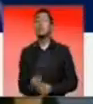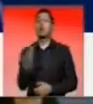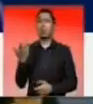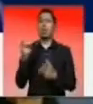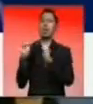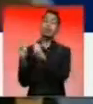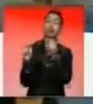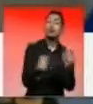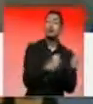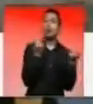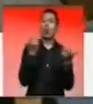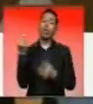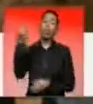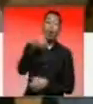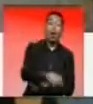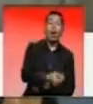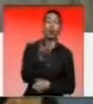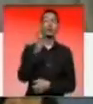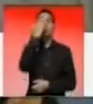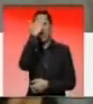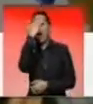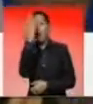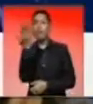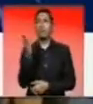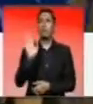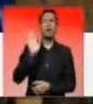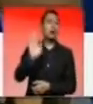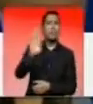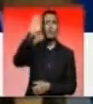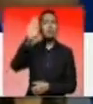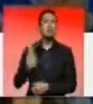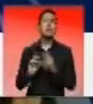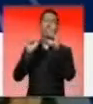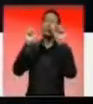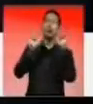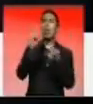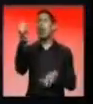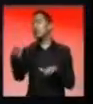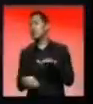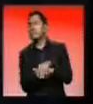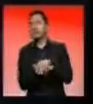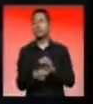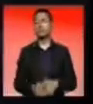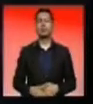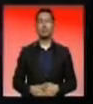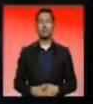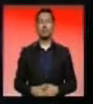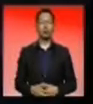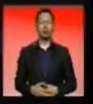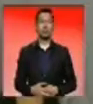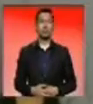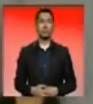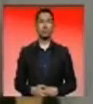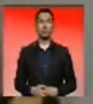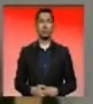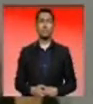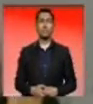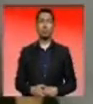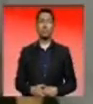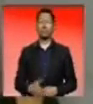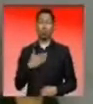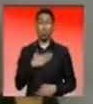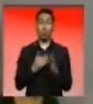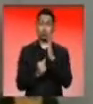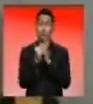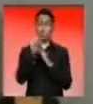dado financiamiento con conocimiento del número uno, con conocimiento del presidente en el 2006. Anécdota Odebrecht. Cuando como ministro de